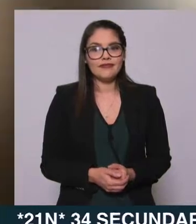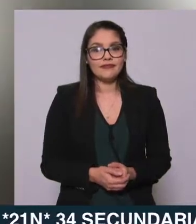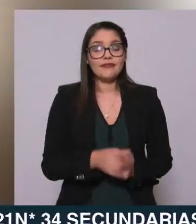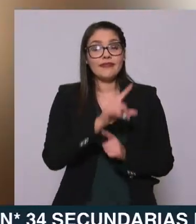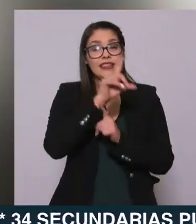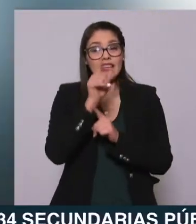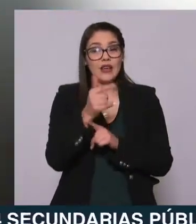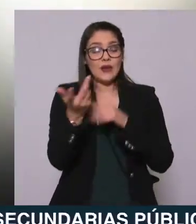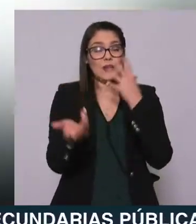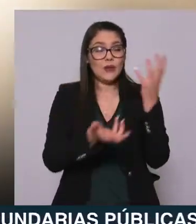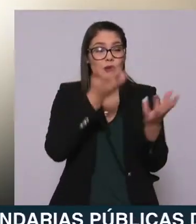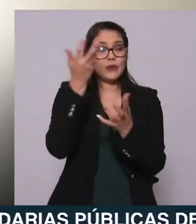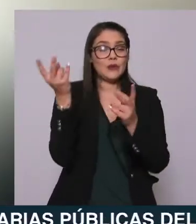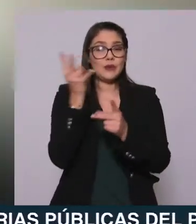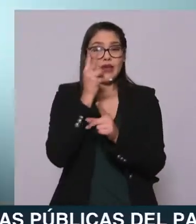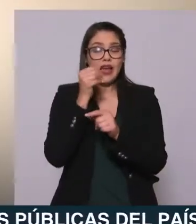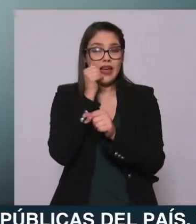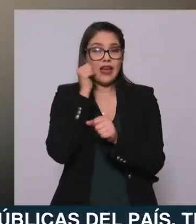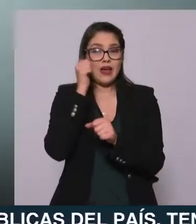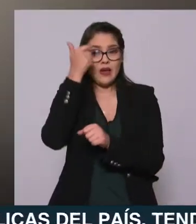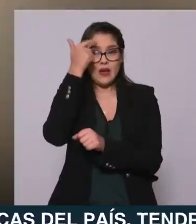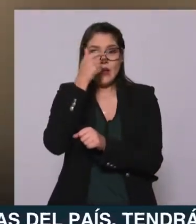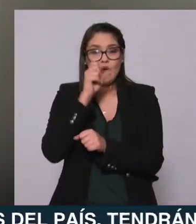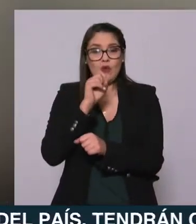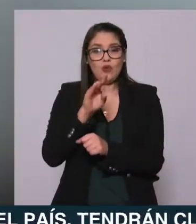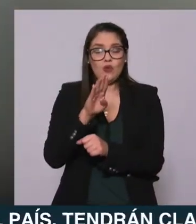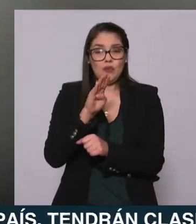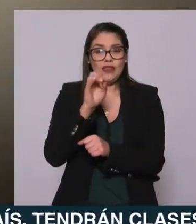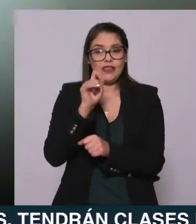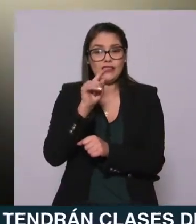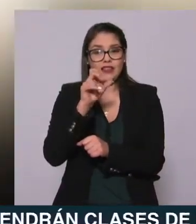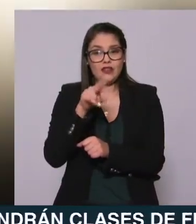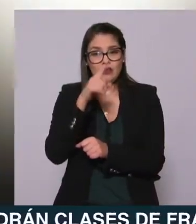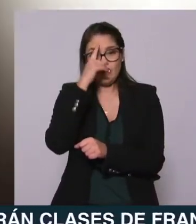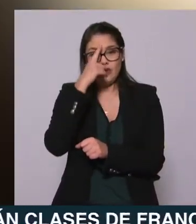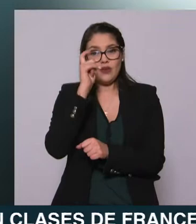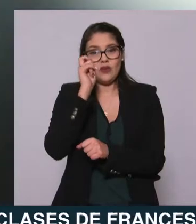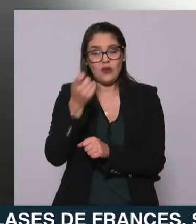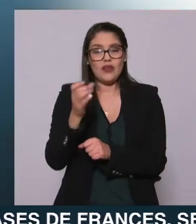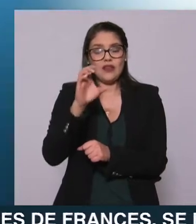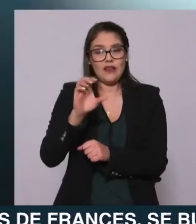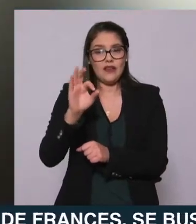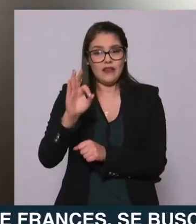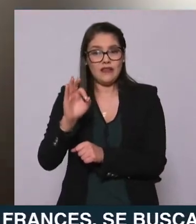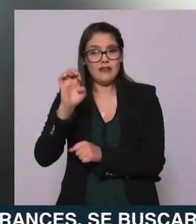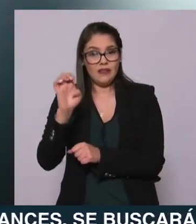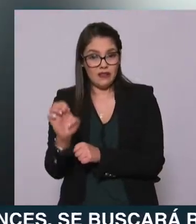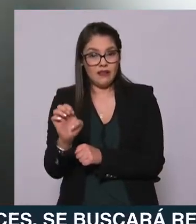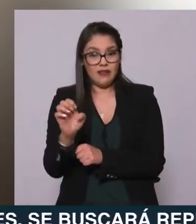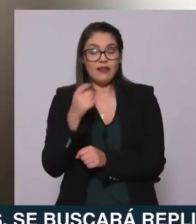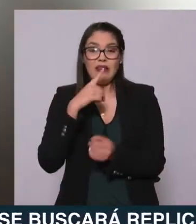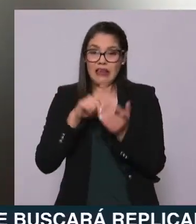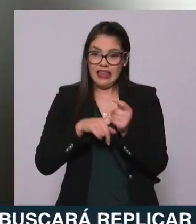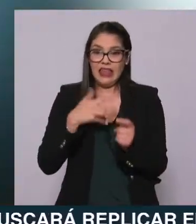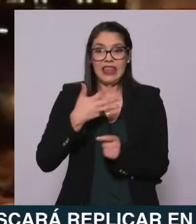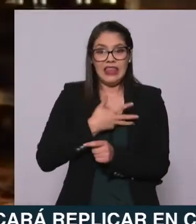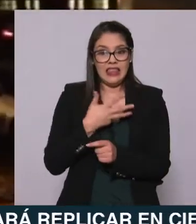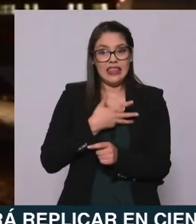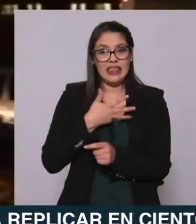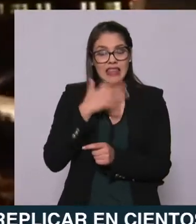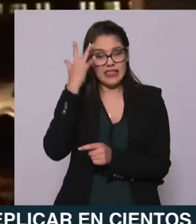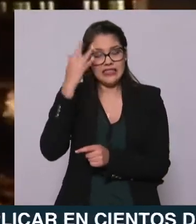Tras el incendio registrado la noche de ayer en la subestación eléctrica de la Comisión Federal de Electricidad, ubicada en Santa Marta,